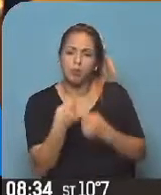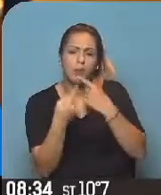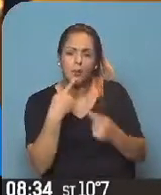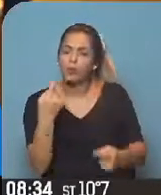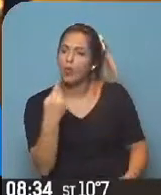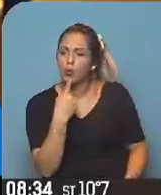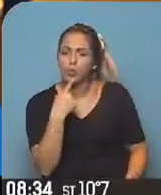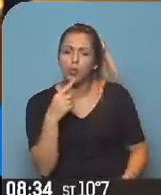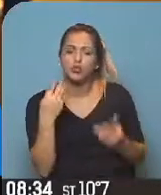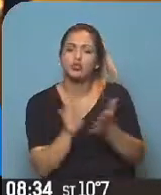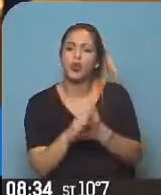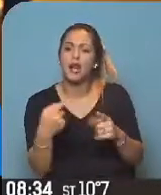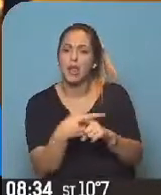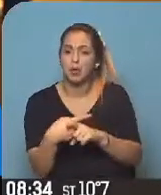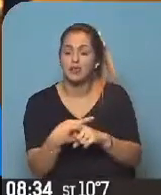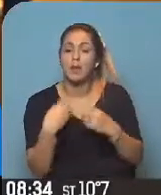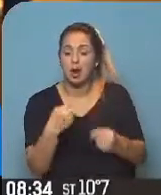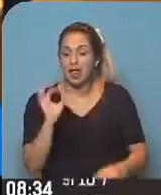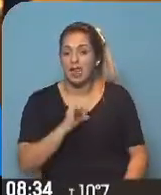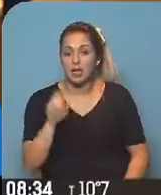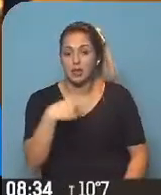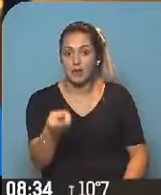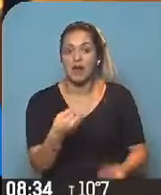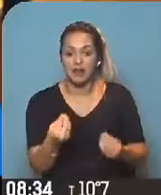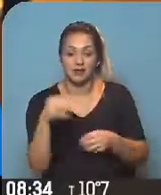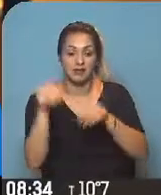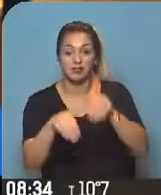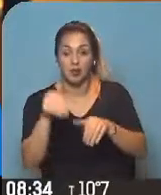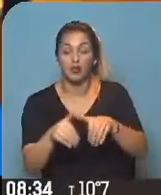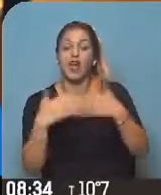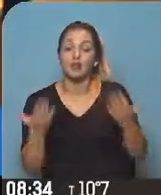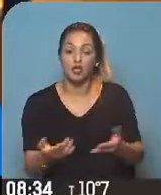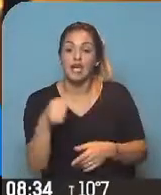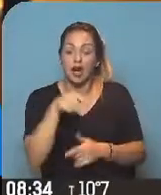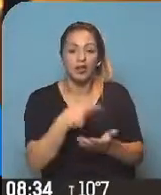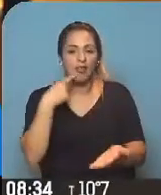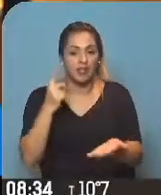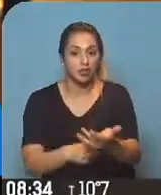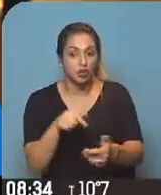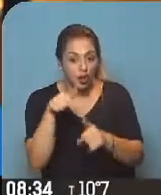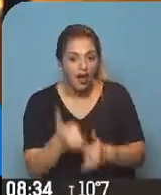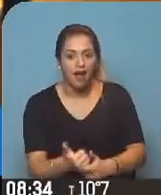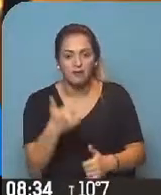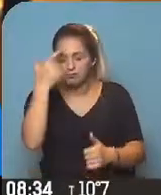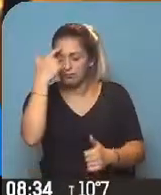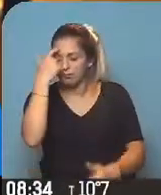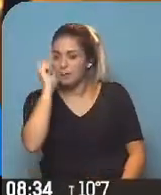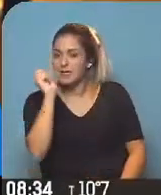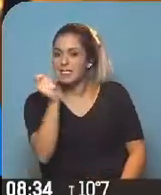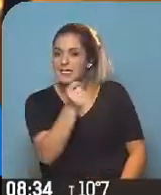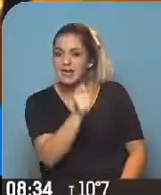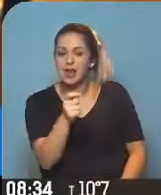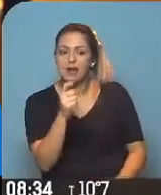que ya el año que viene es un año electoral y entonces quien va a tomar decisiones está pensando en quién va a ser